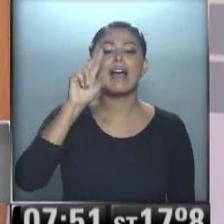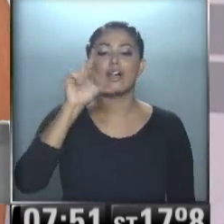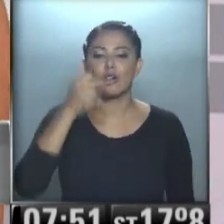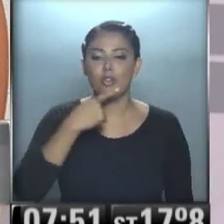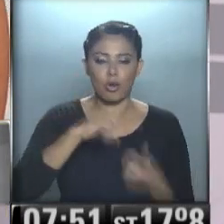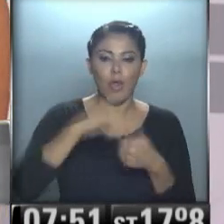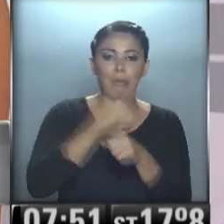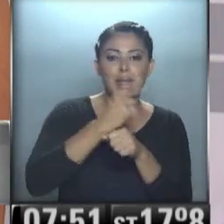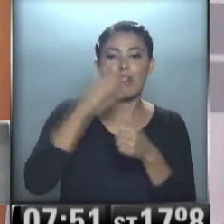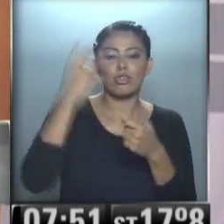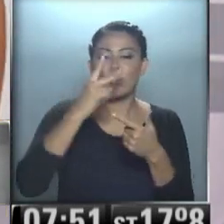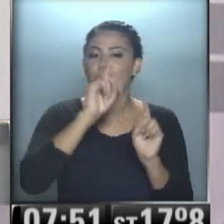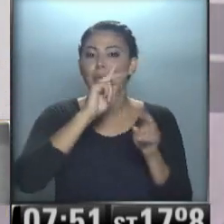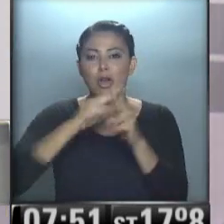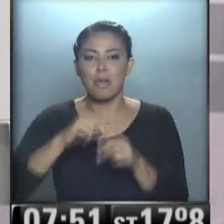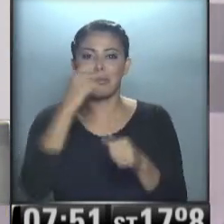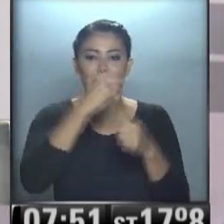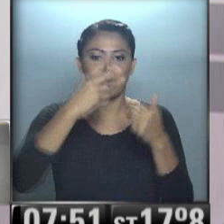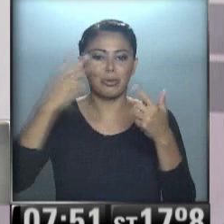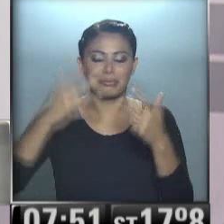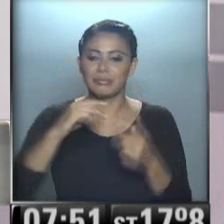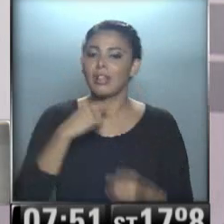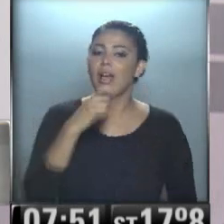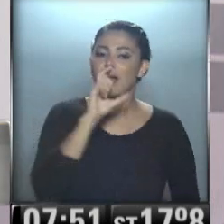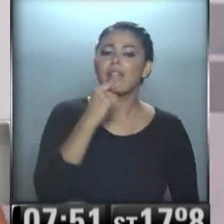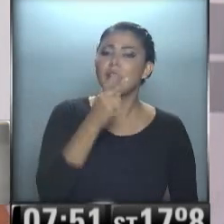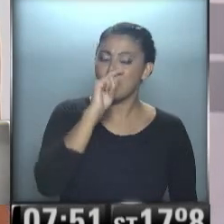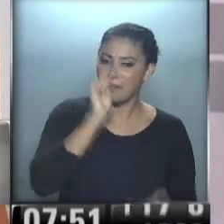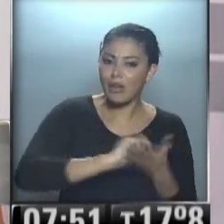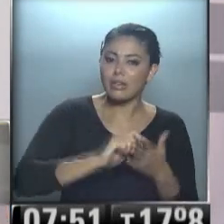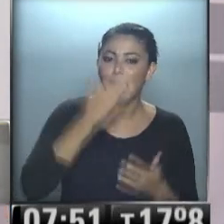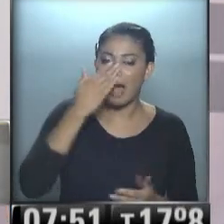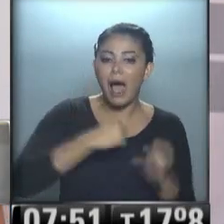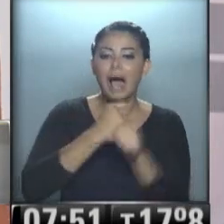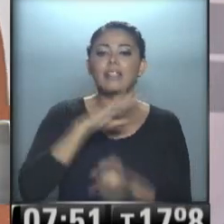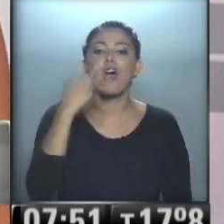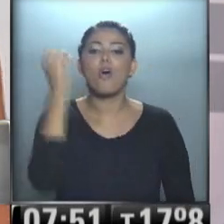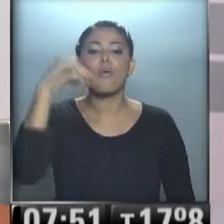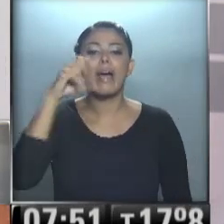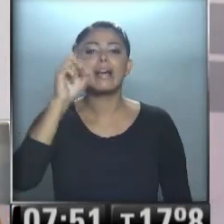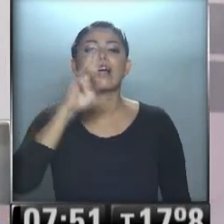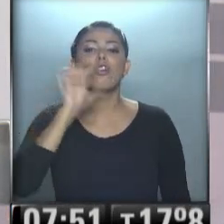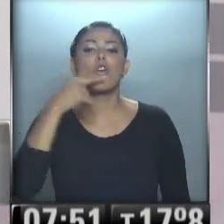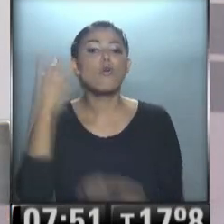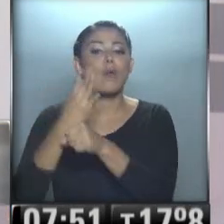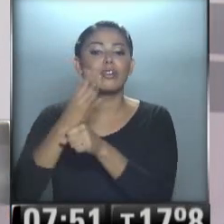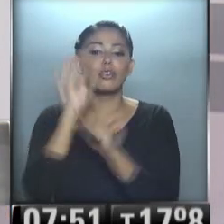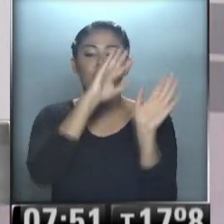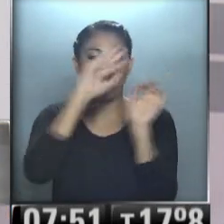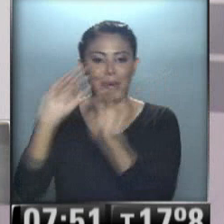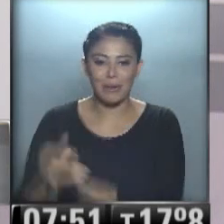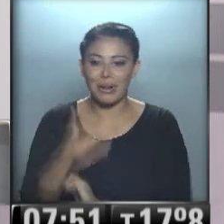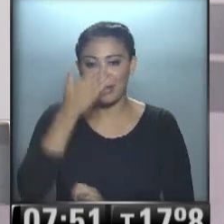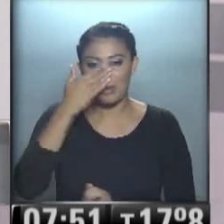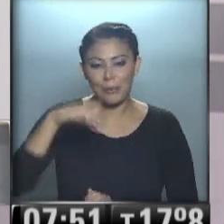Juan Carlos I, Juan Carlos II. ¿Y era periodista? Hasta Juan Carlos IV tuve. Eran todos iguales. Y